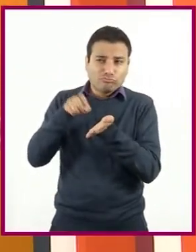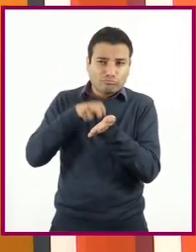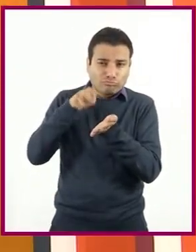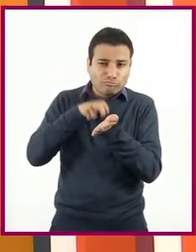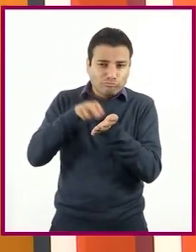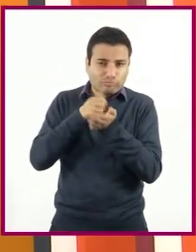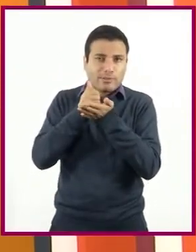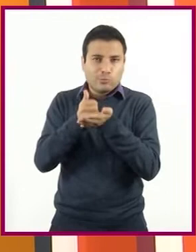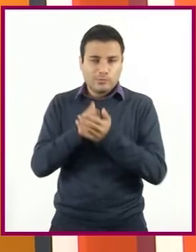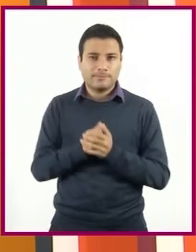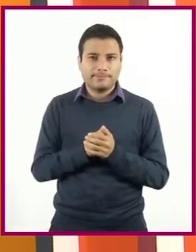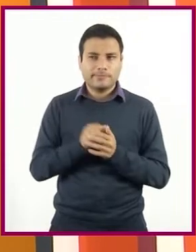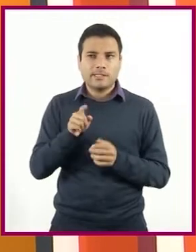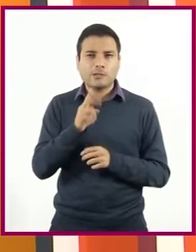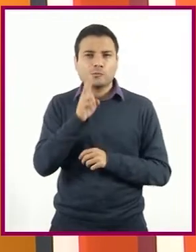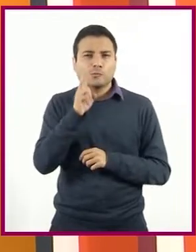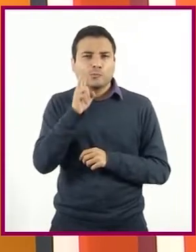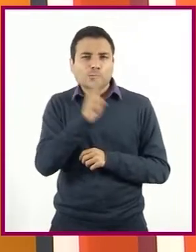que respire el asado.